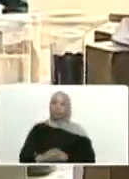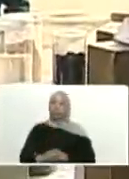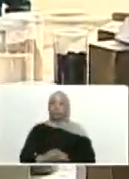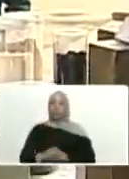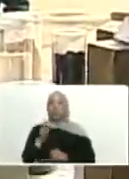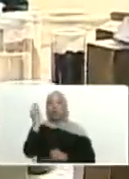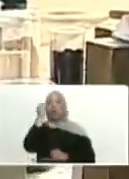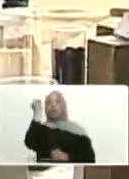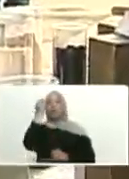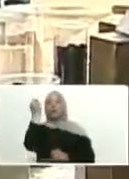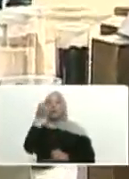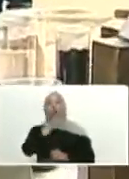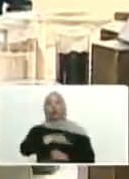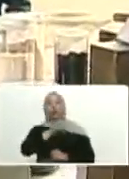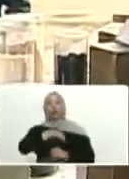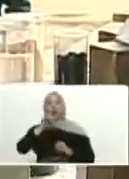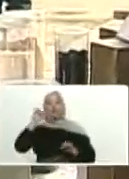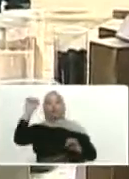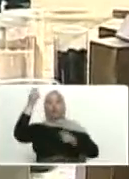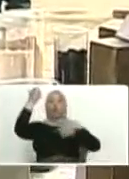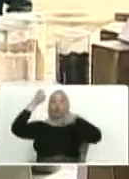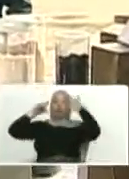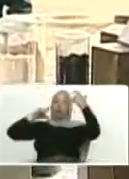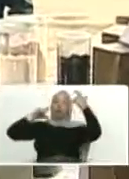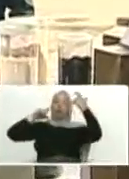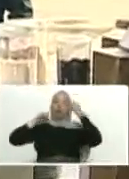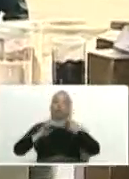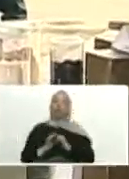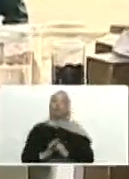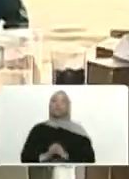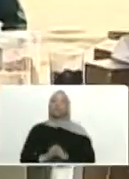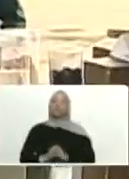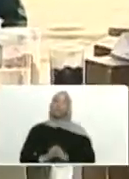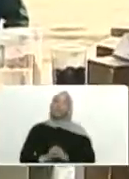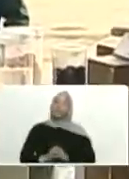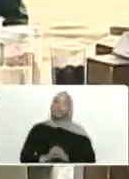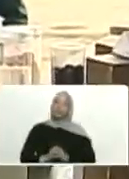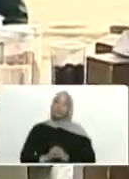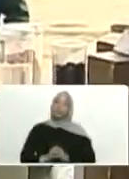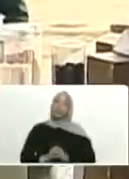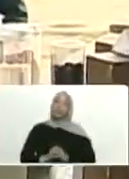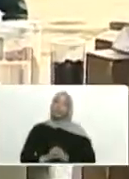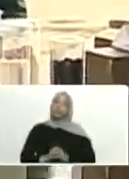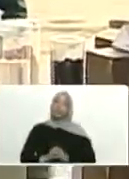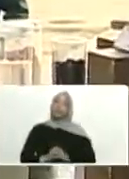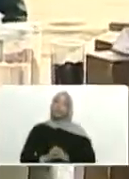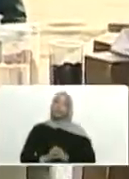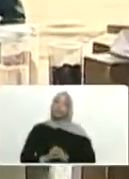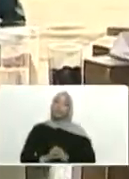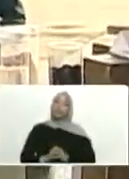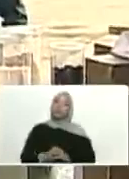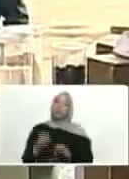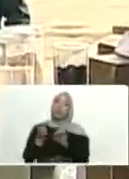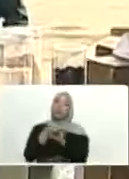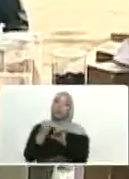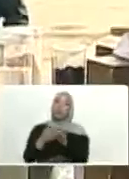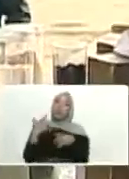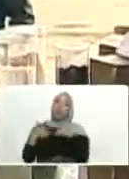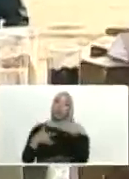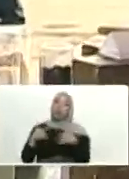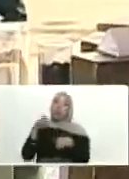socialista del comandante Hugo Chávez vamos en los días hoy arrancaron la jornadas de